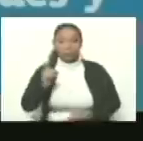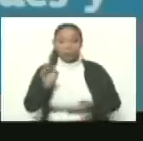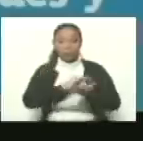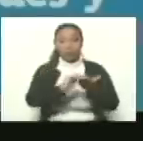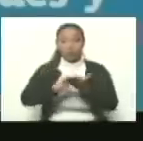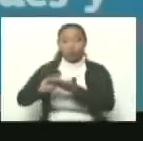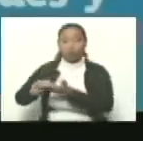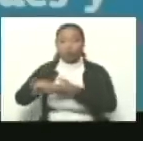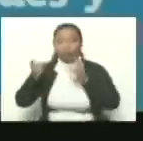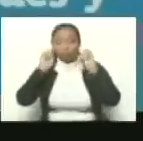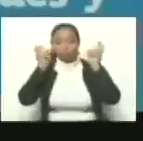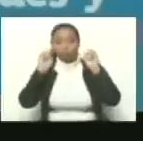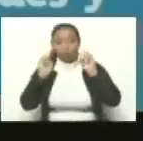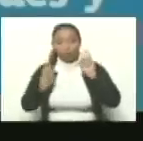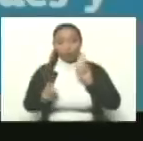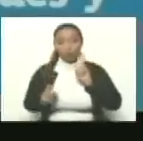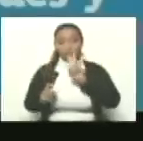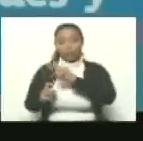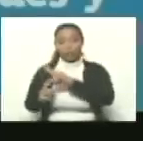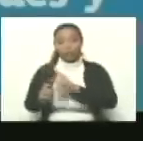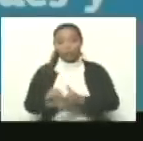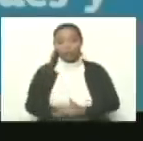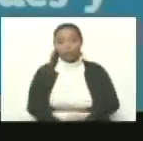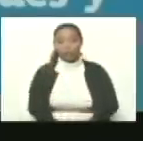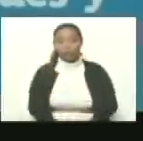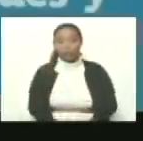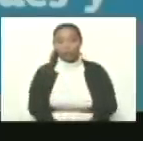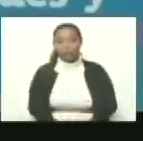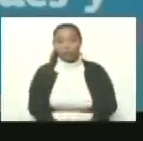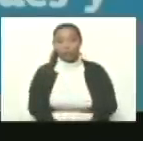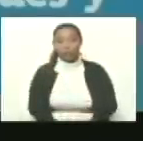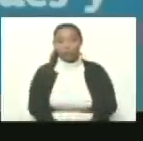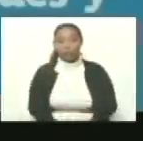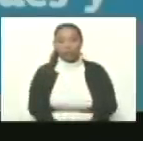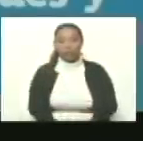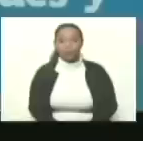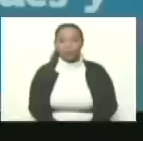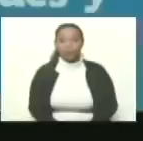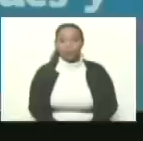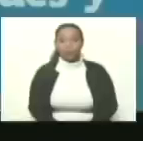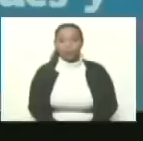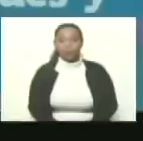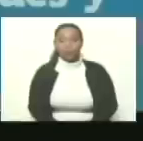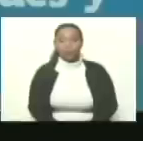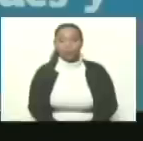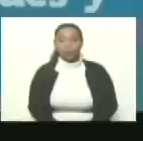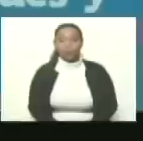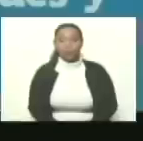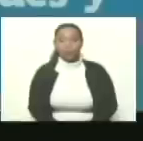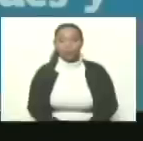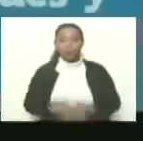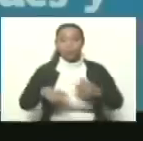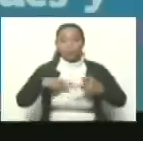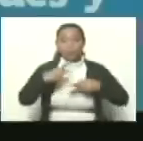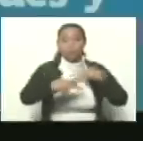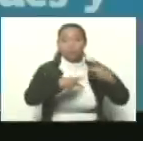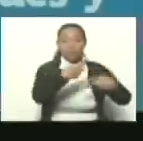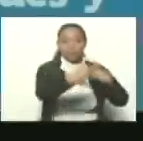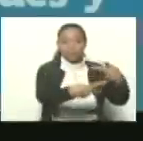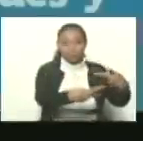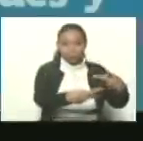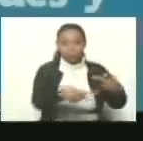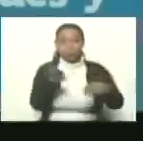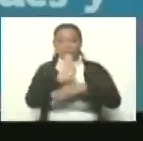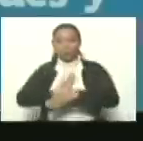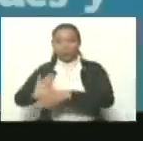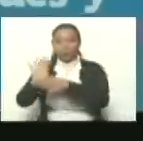resolverlo y lo hemos resuelto. El tema del abastecimiento interno del país, con producción nacional, protegiendo